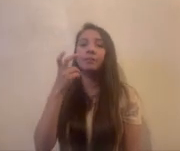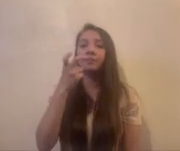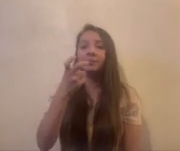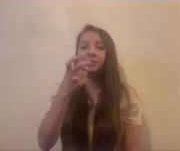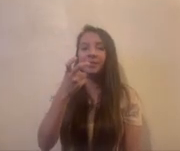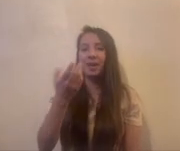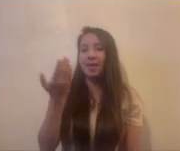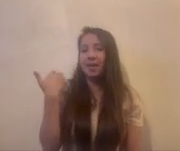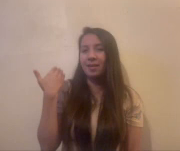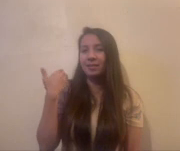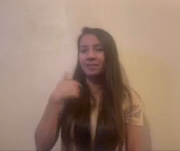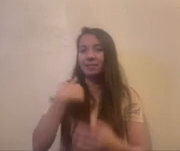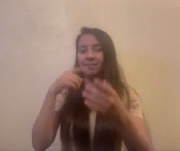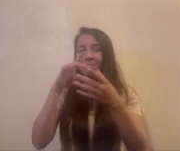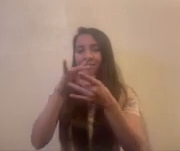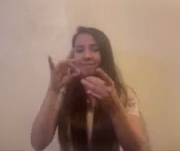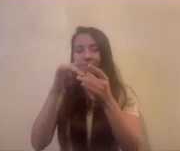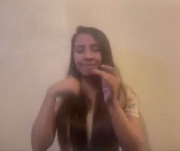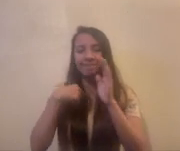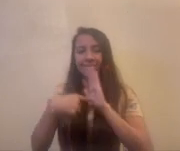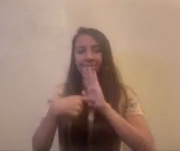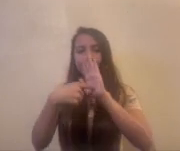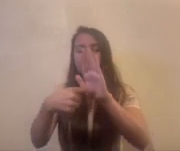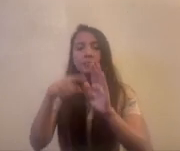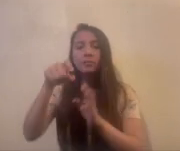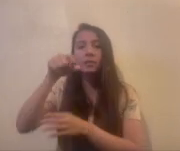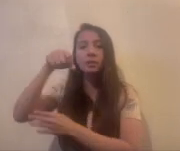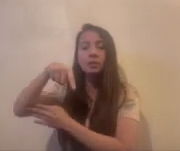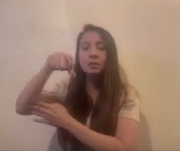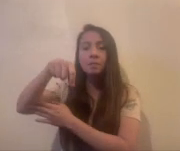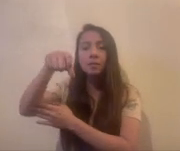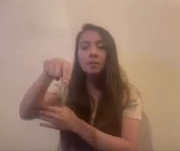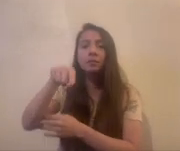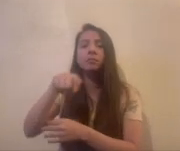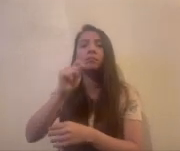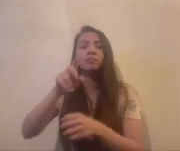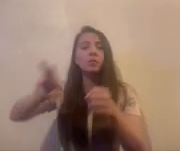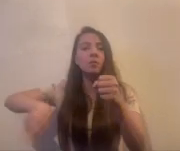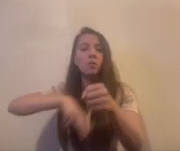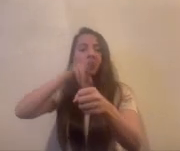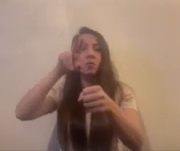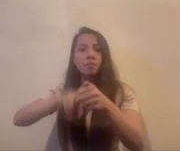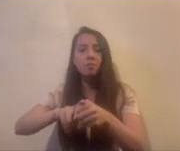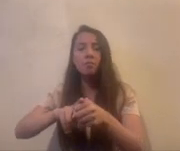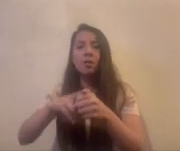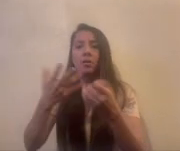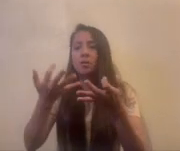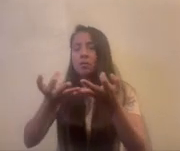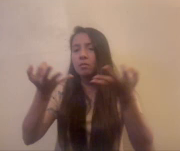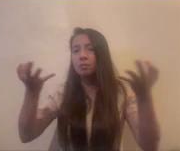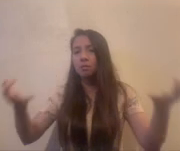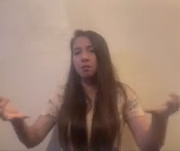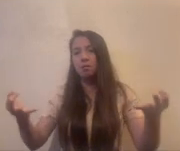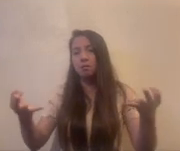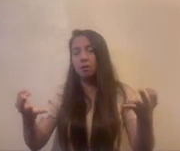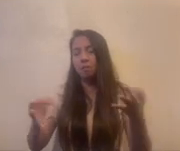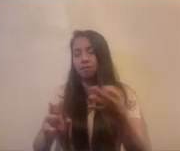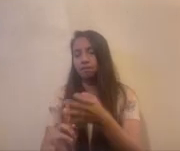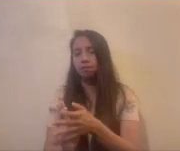ese caso que les he mostrado anteriormente, estábamos hablando de semillas que se encuentran en condiciones normales en un ambiente